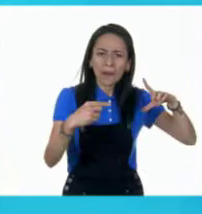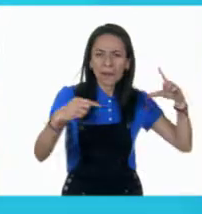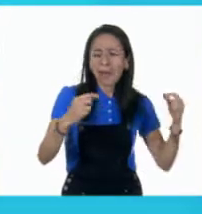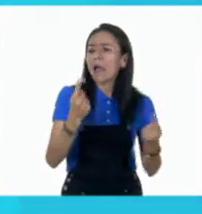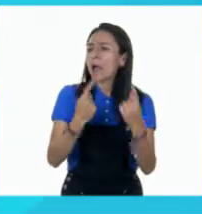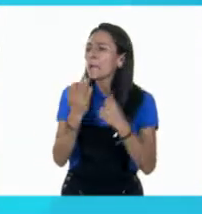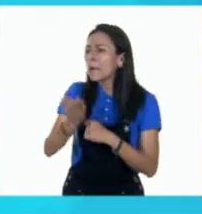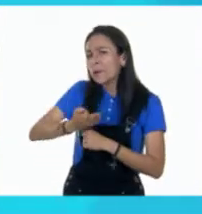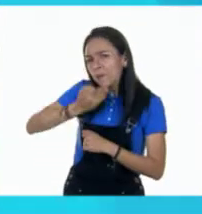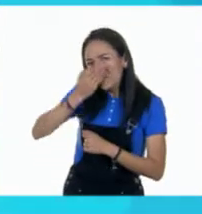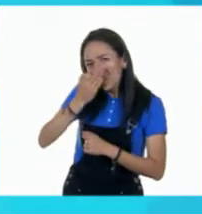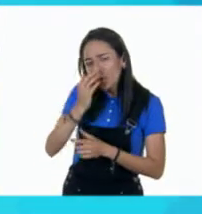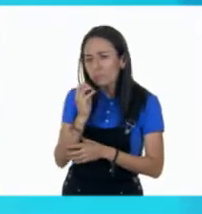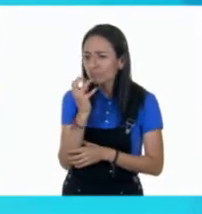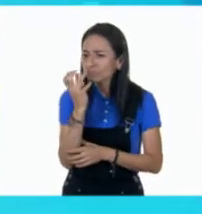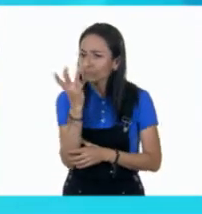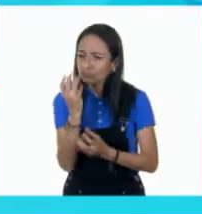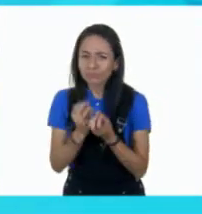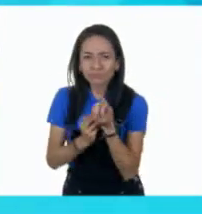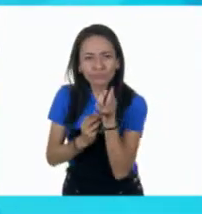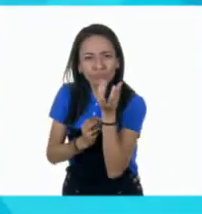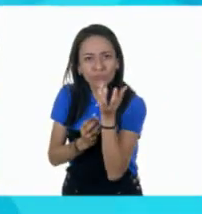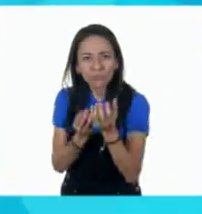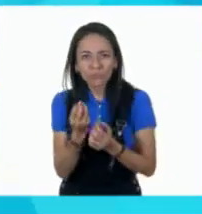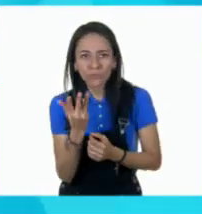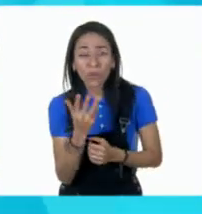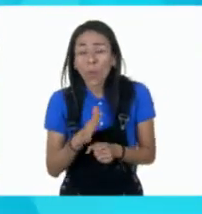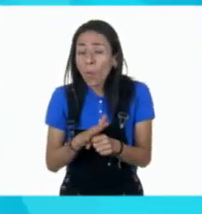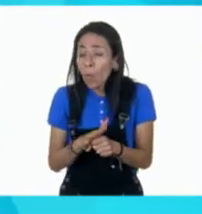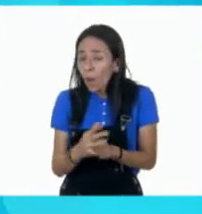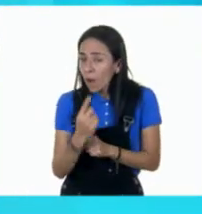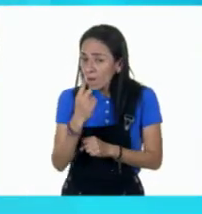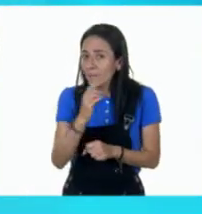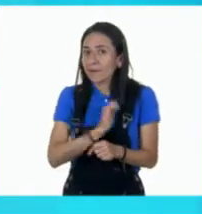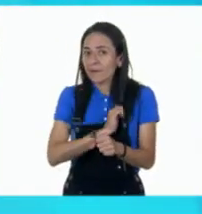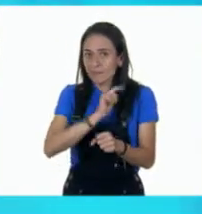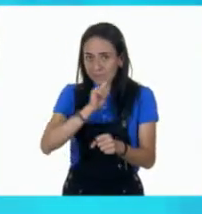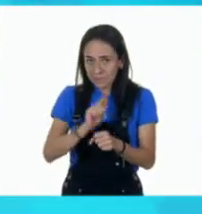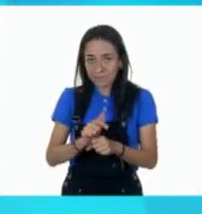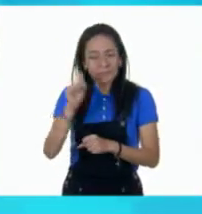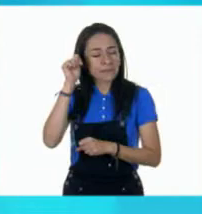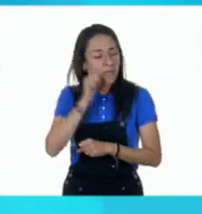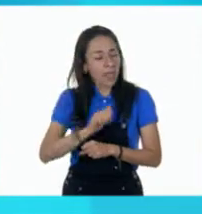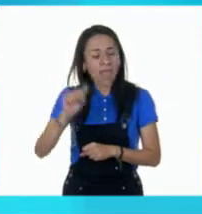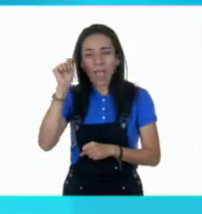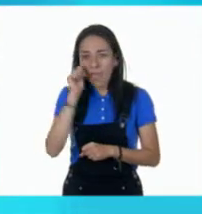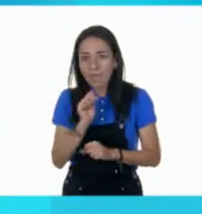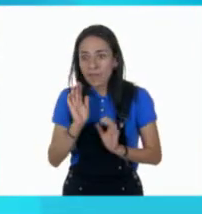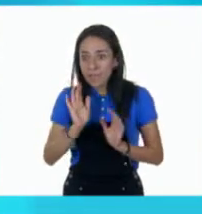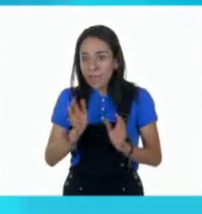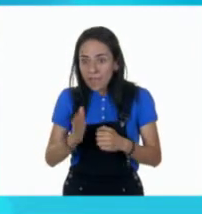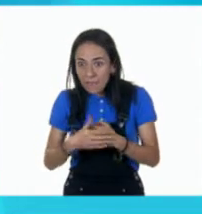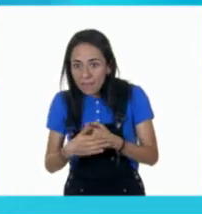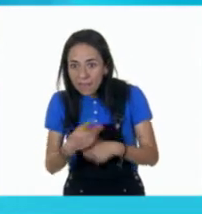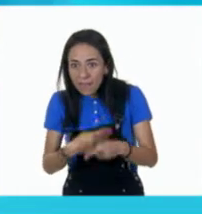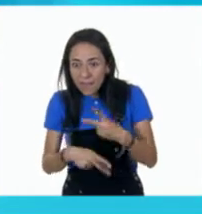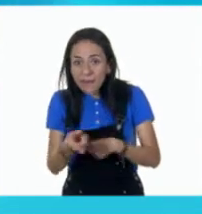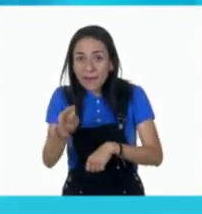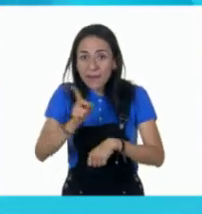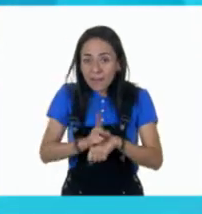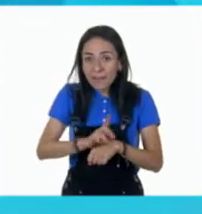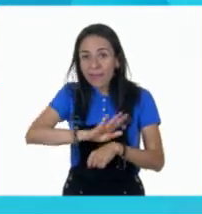Sobre todo una, que florece cuando se acerca el Día de Muertos. Es